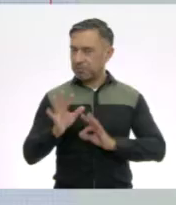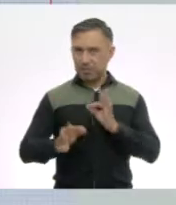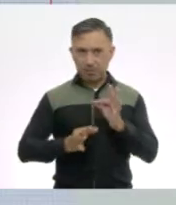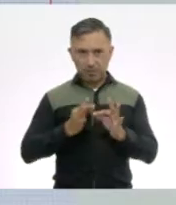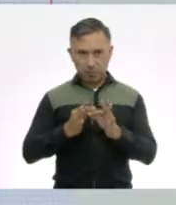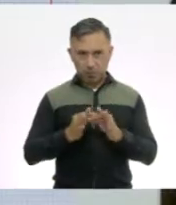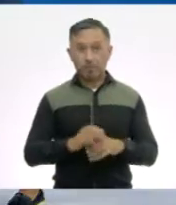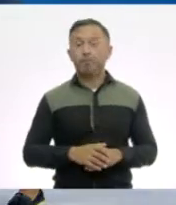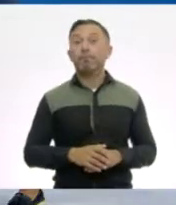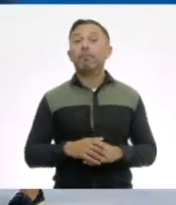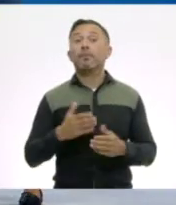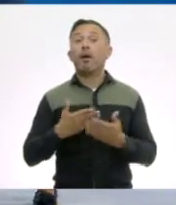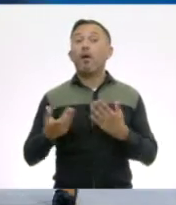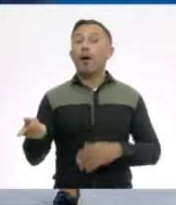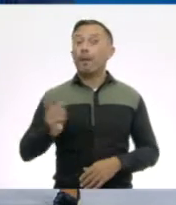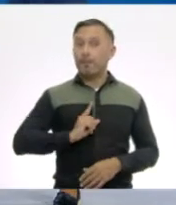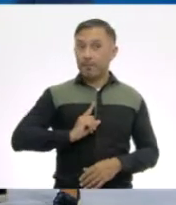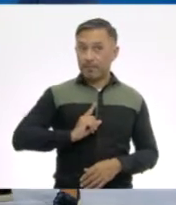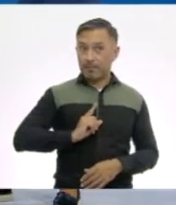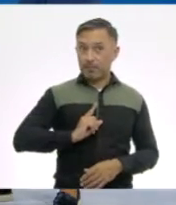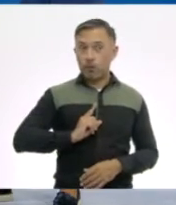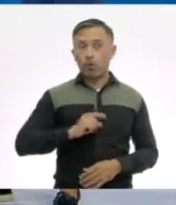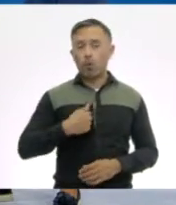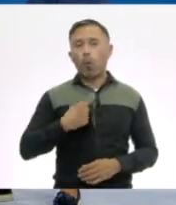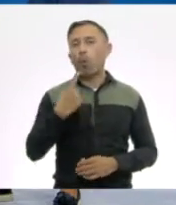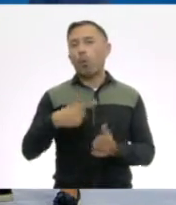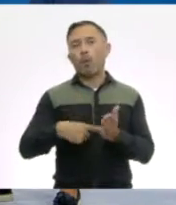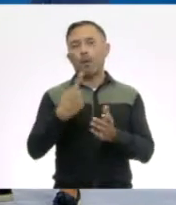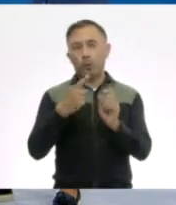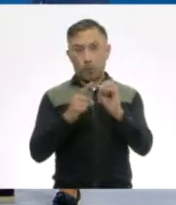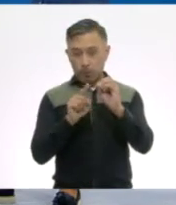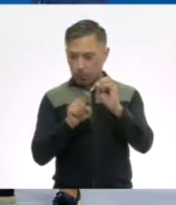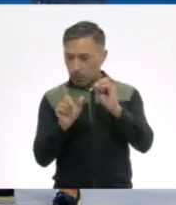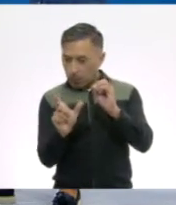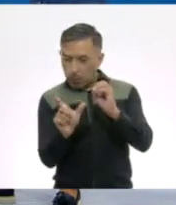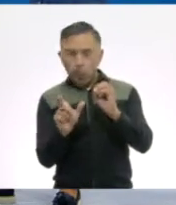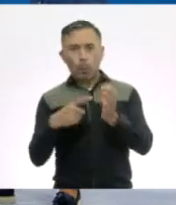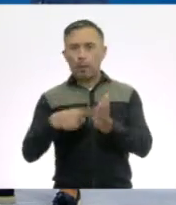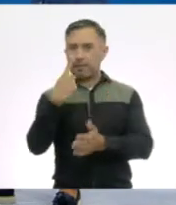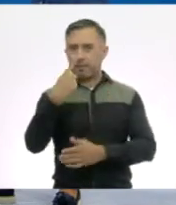Mi turno. Sí. Y solo me toca tirarlo una vez. Ajá.